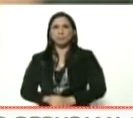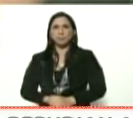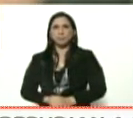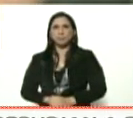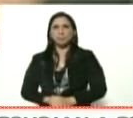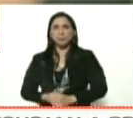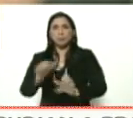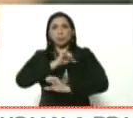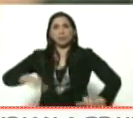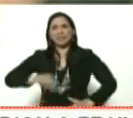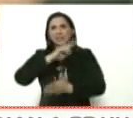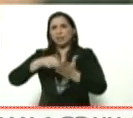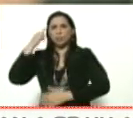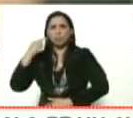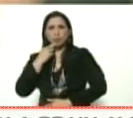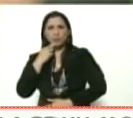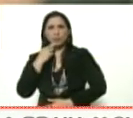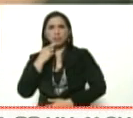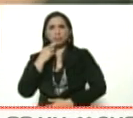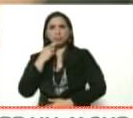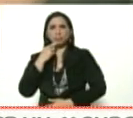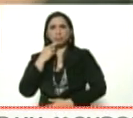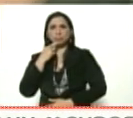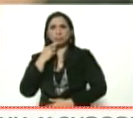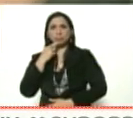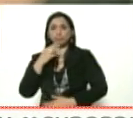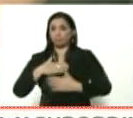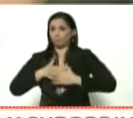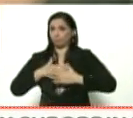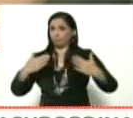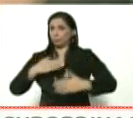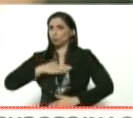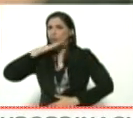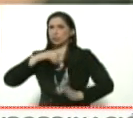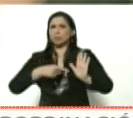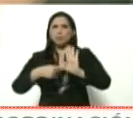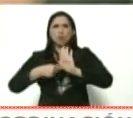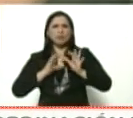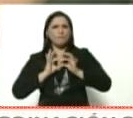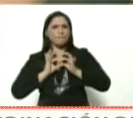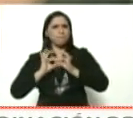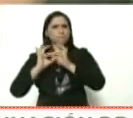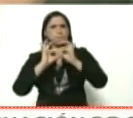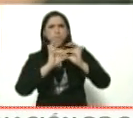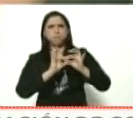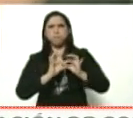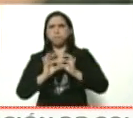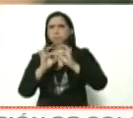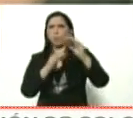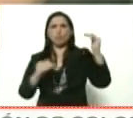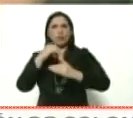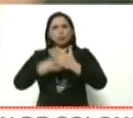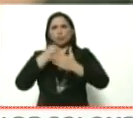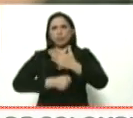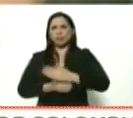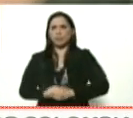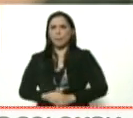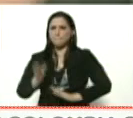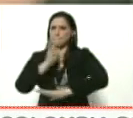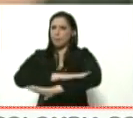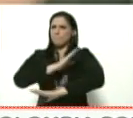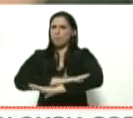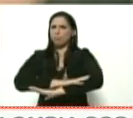¿La Fuerza Armada Nacional Bolivariana ha dado suficiente muestra de cohesión, unión, moral combativa,